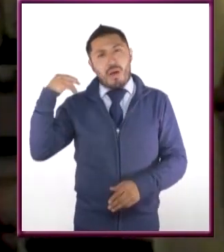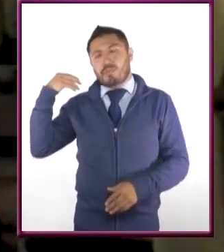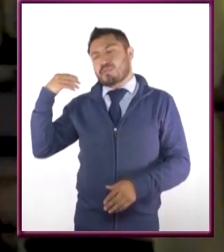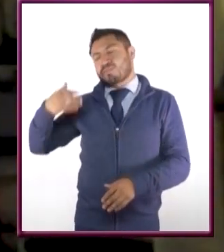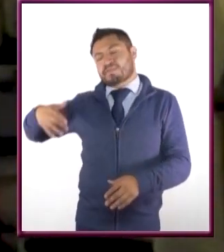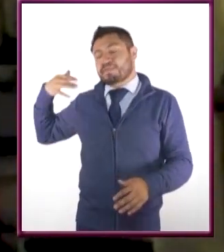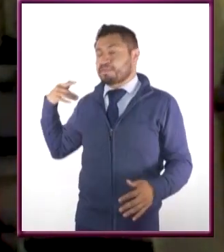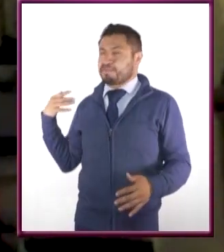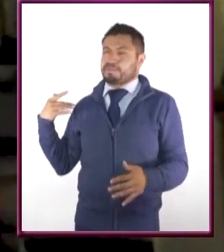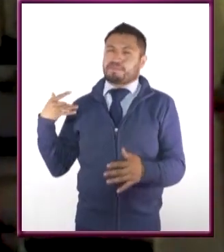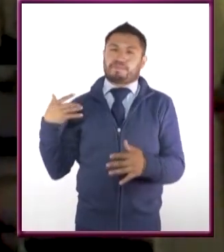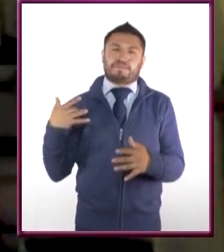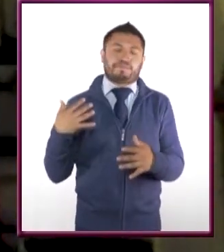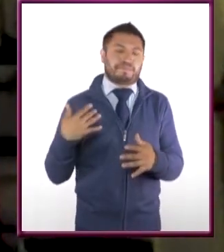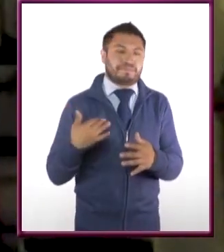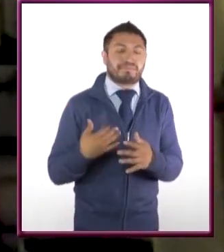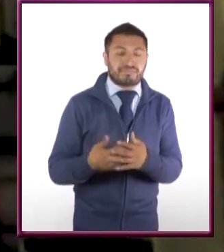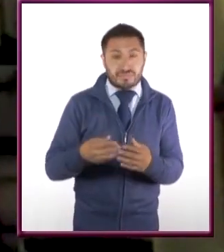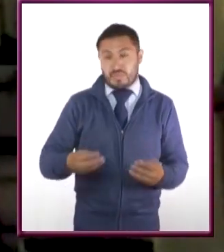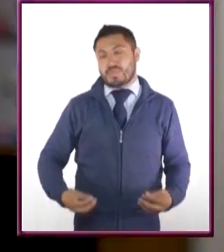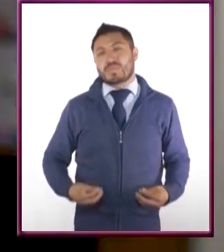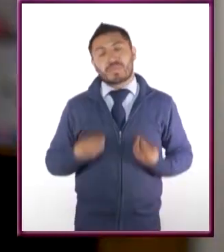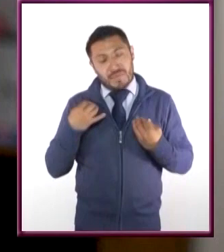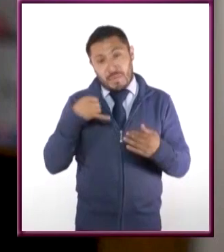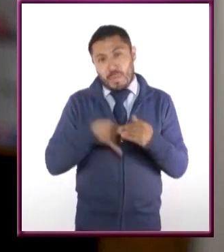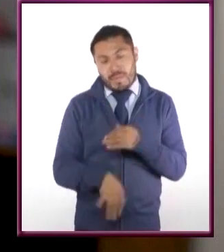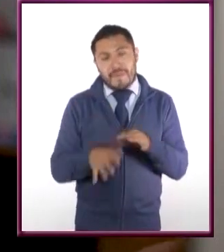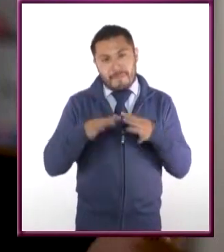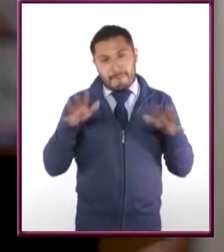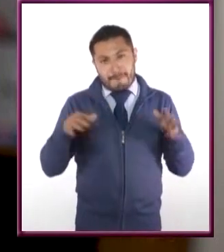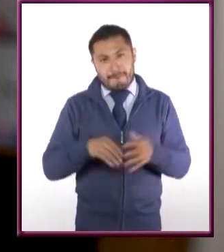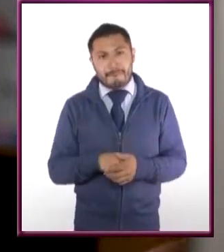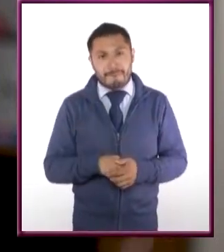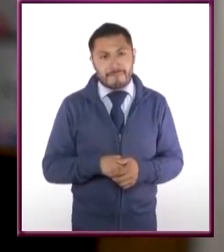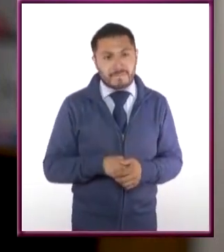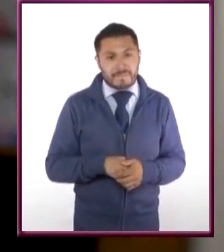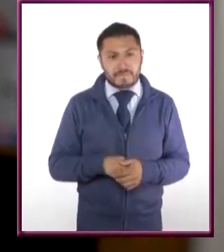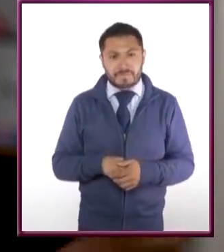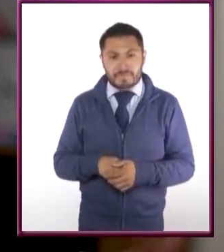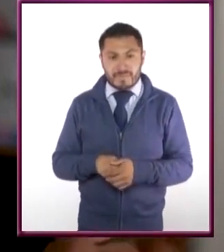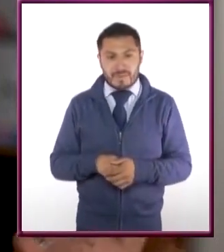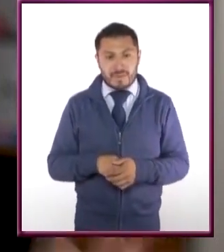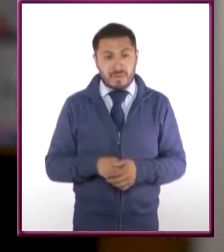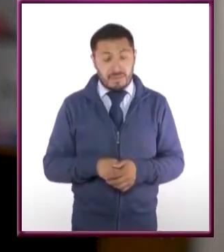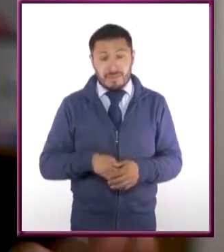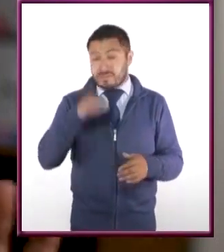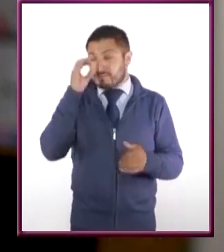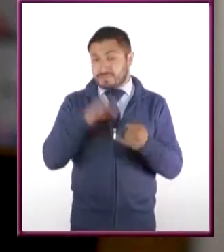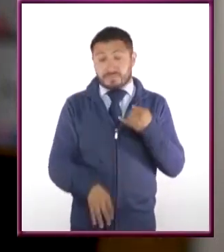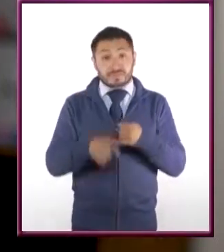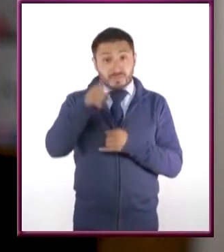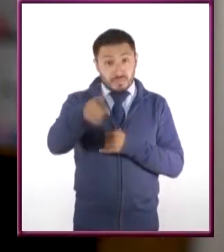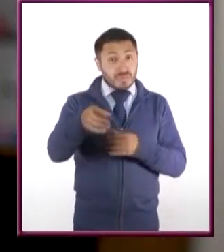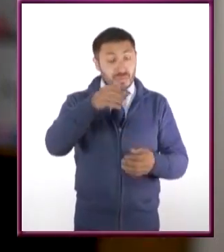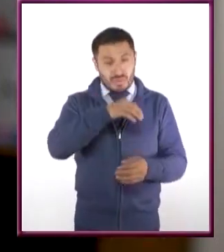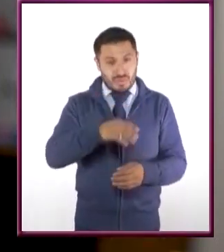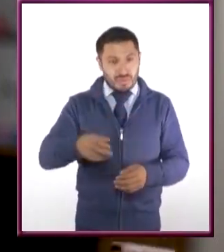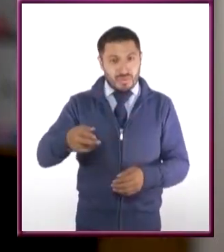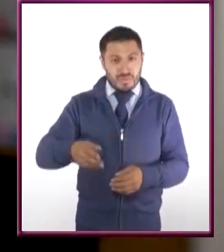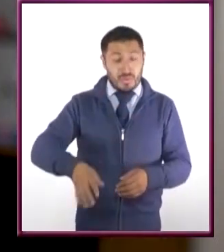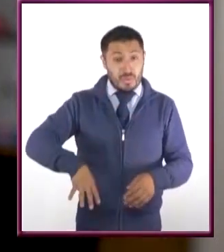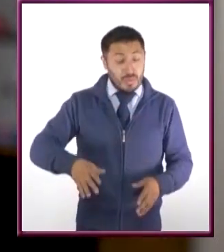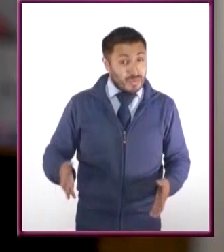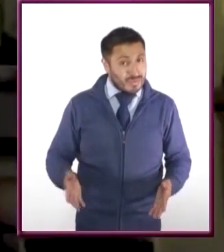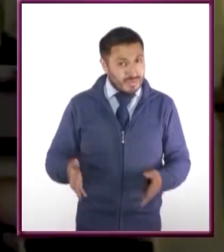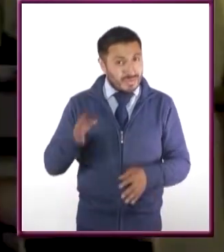tiempo de la evolución a estar en esos lugares. Bueno, Alejandro, y para terminar, ¿te sumergirías en un submarino hasta el fondo del mar? Sí,